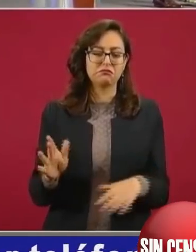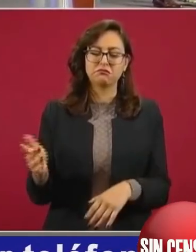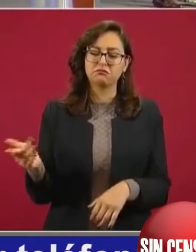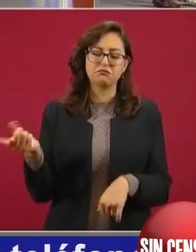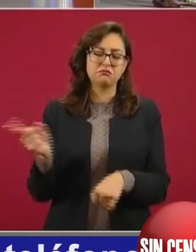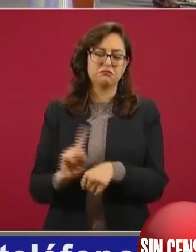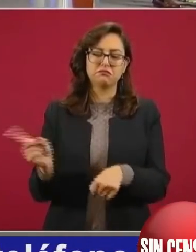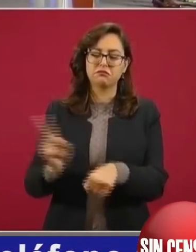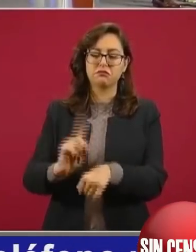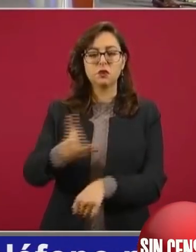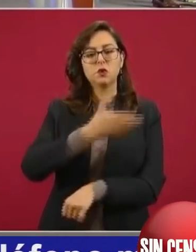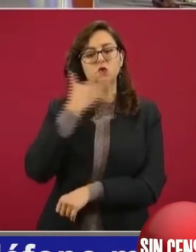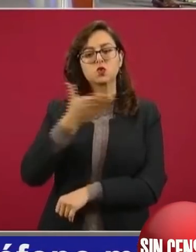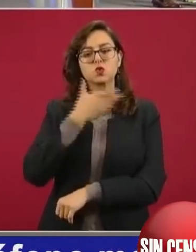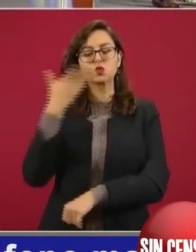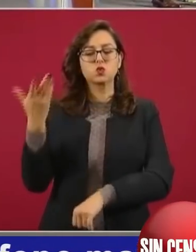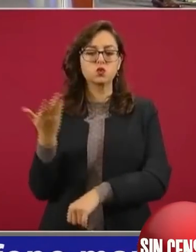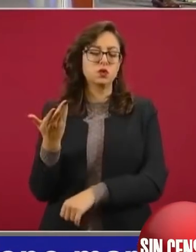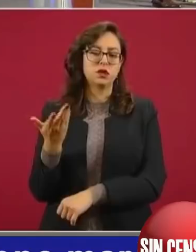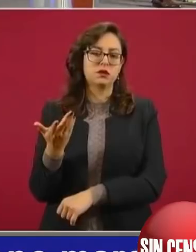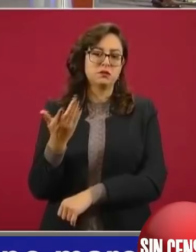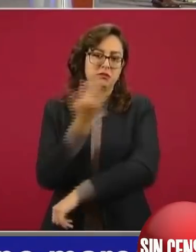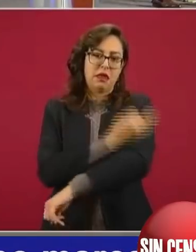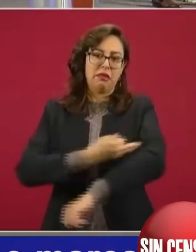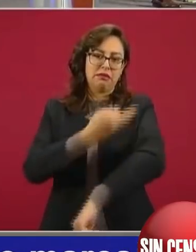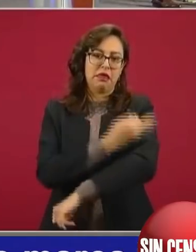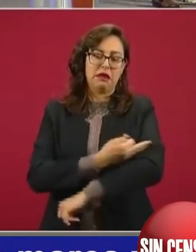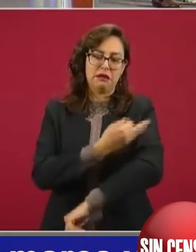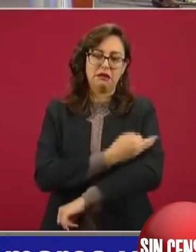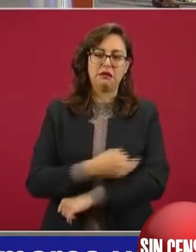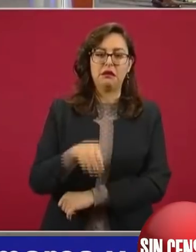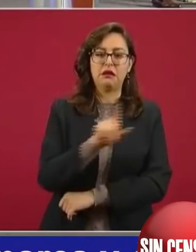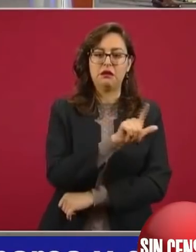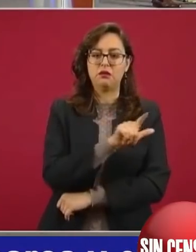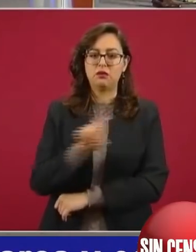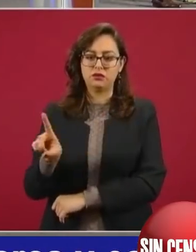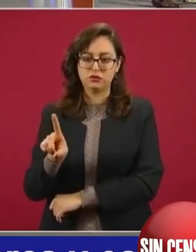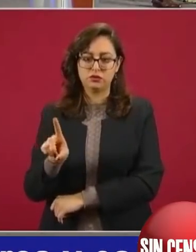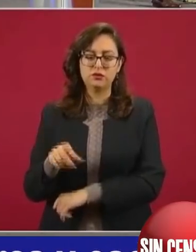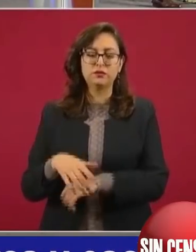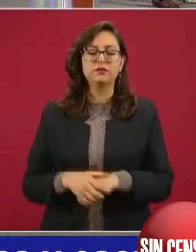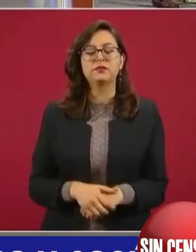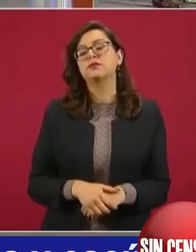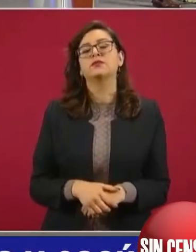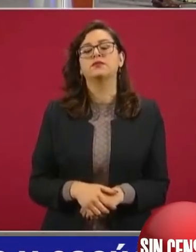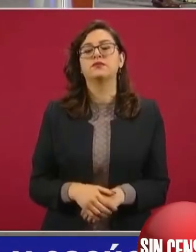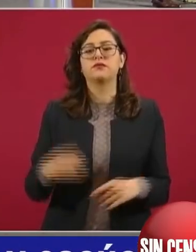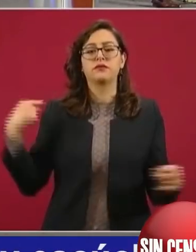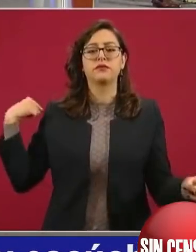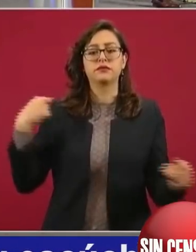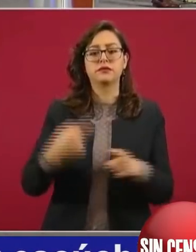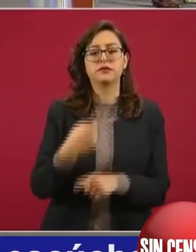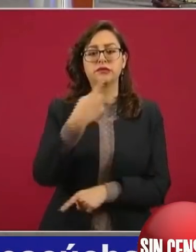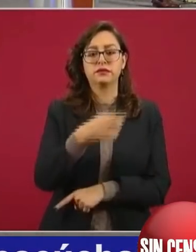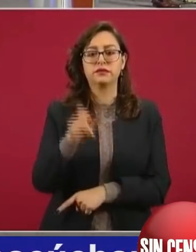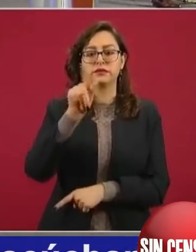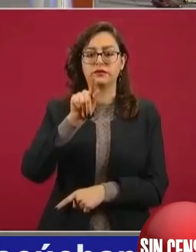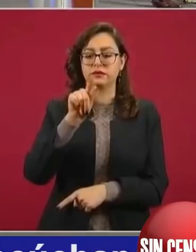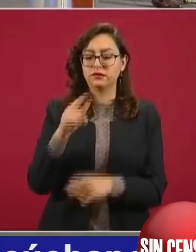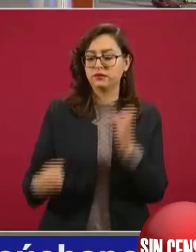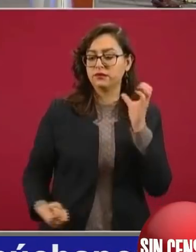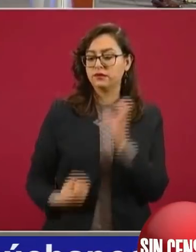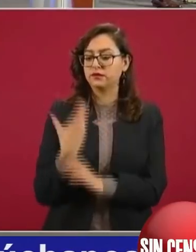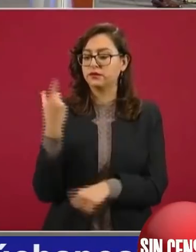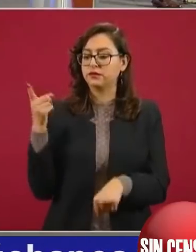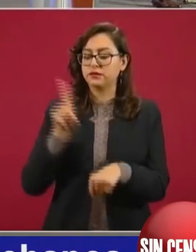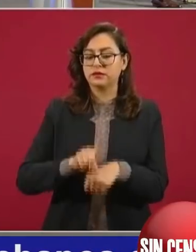las tardes y después el recorrido por los estados. 170 días de nueva normalidad. Cuando lo decimos los